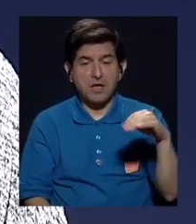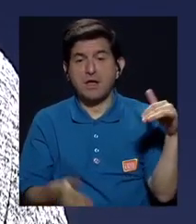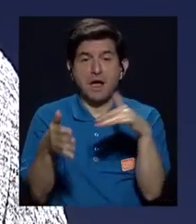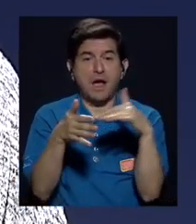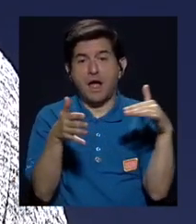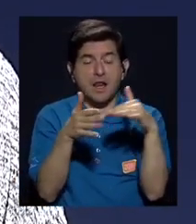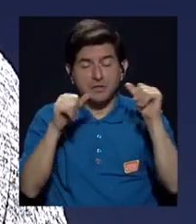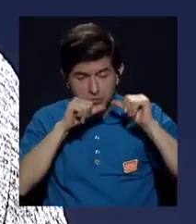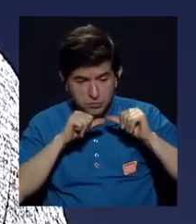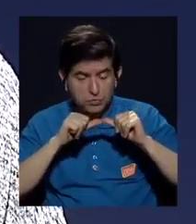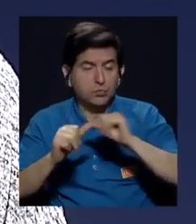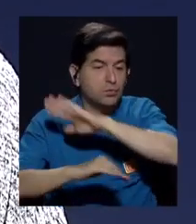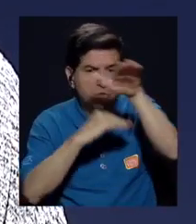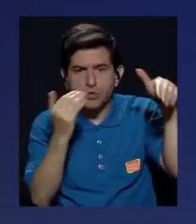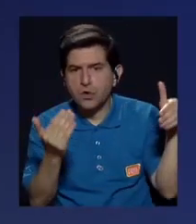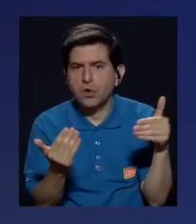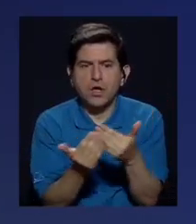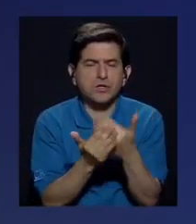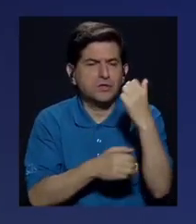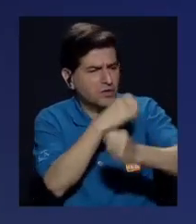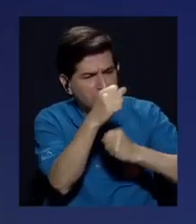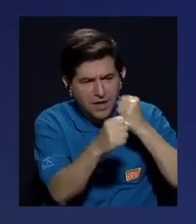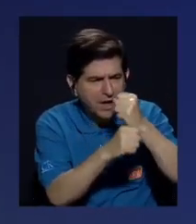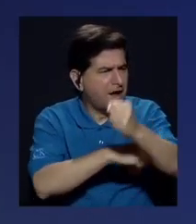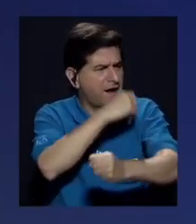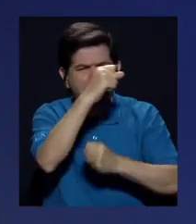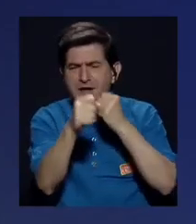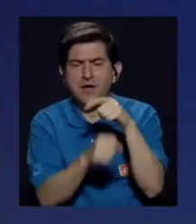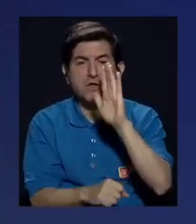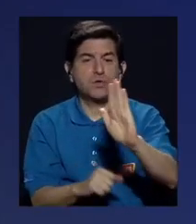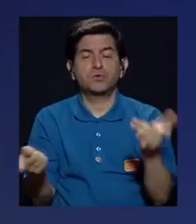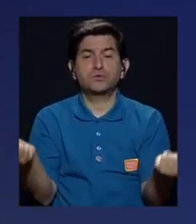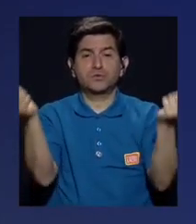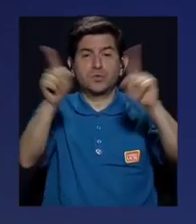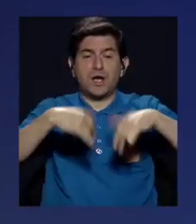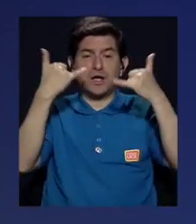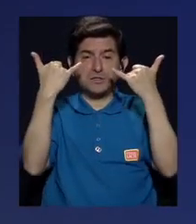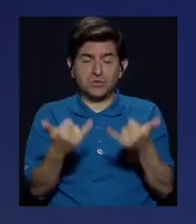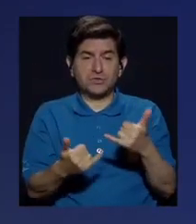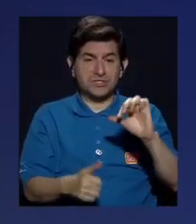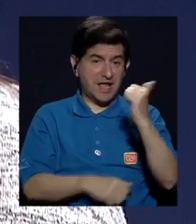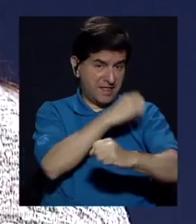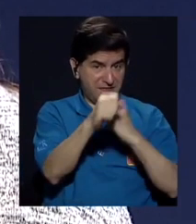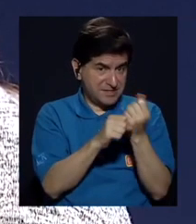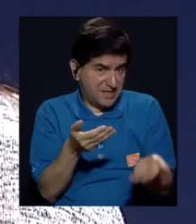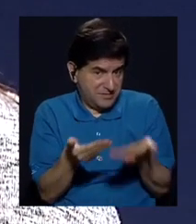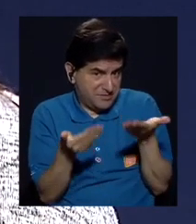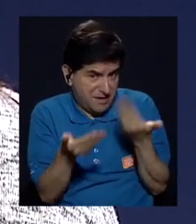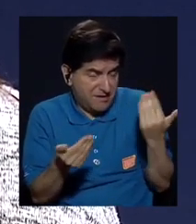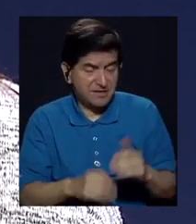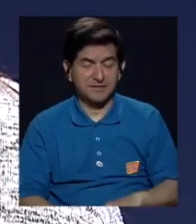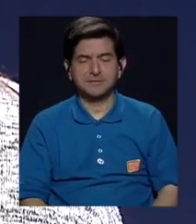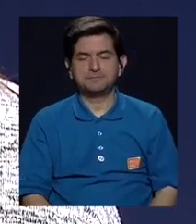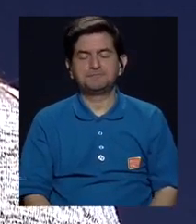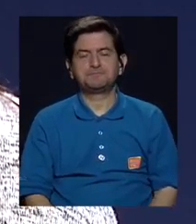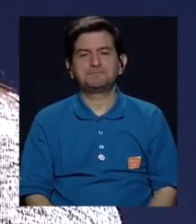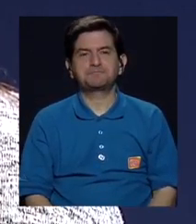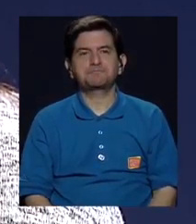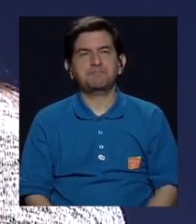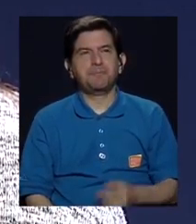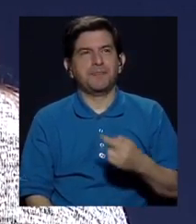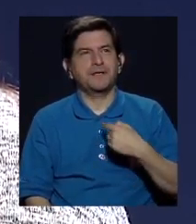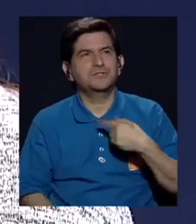estudio sistemático en todos estos años, que en el caso suyo ya casi suma una década? Bueno,